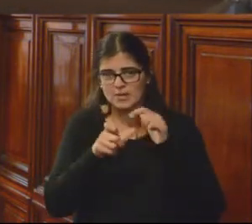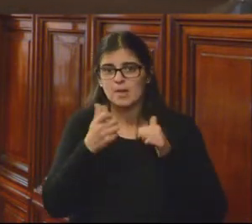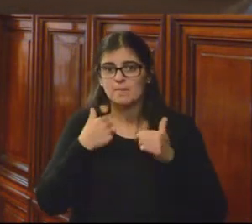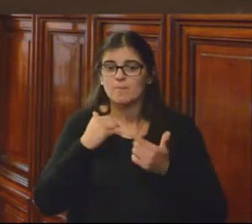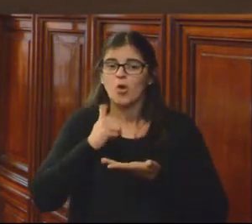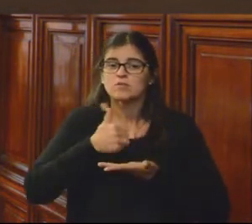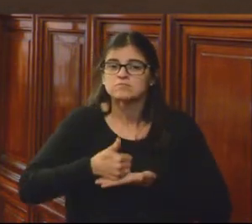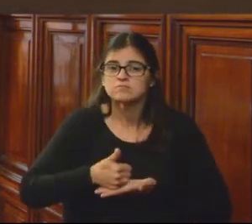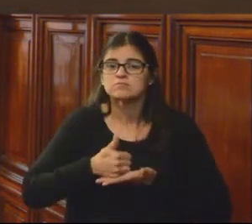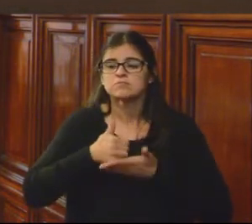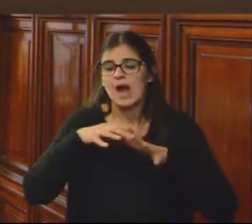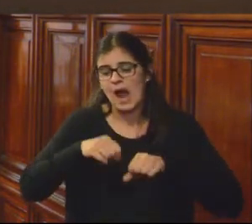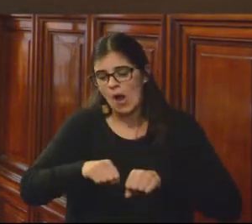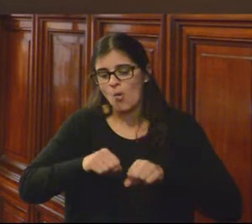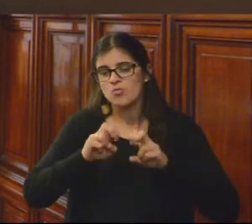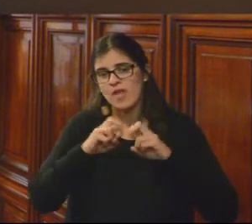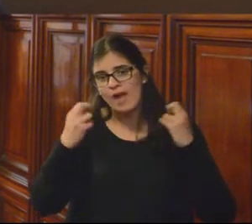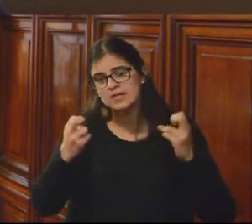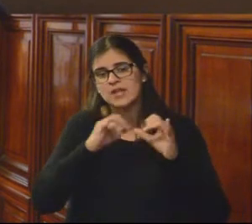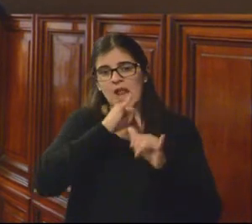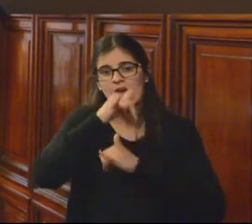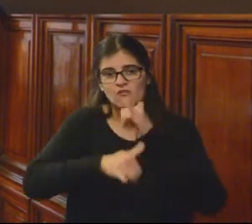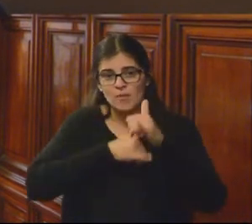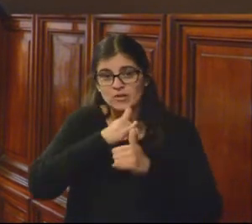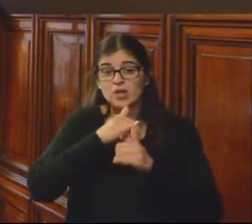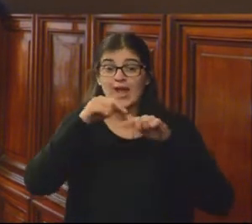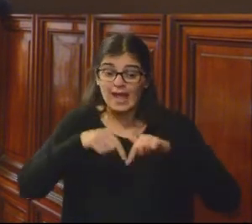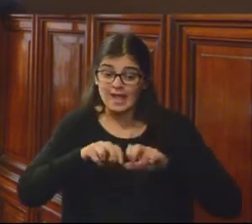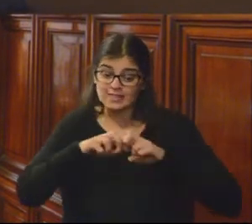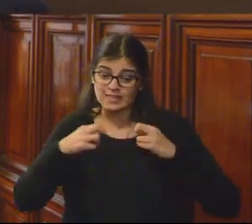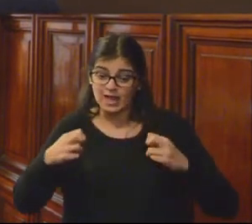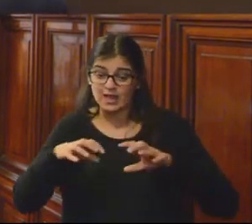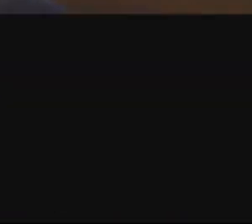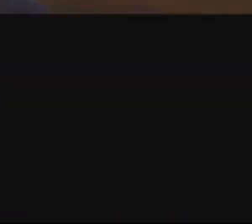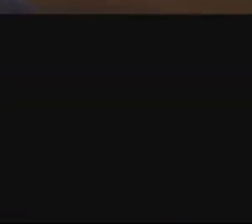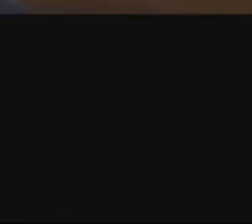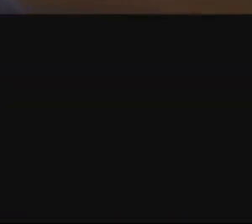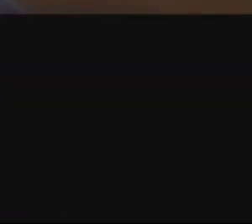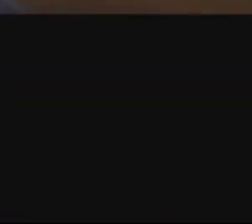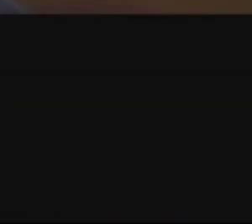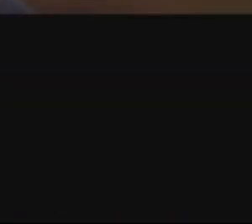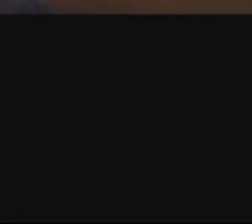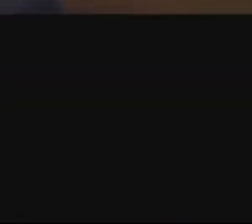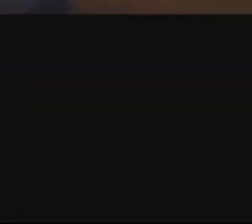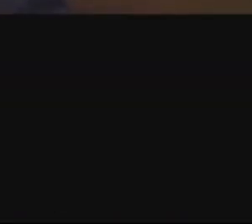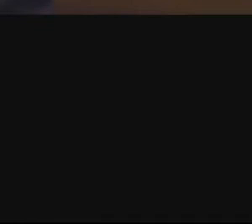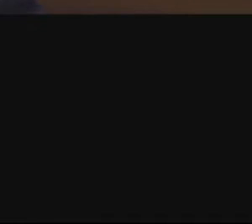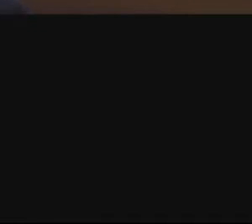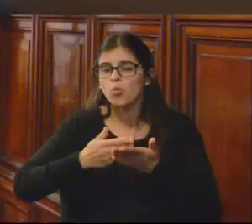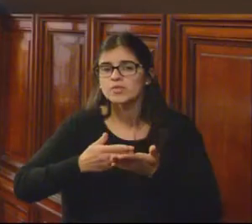esta importante audiencia y las informaciones. Esta audiencia tiene como propósito determinar la situación de los